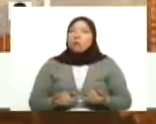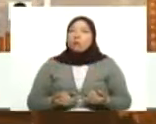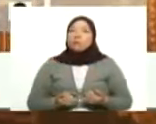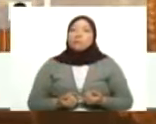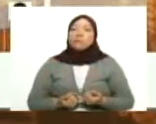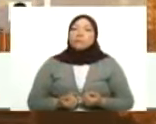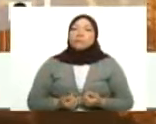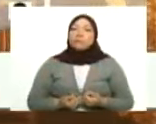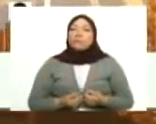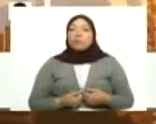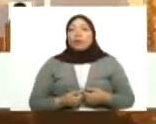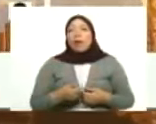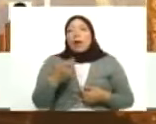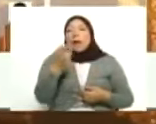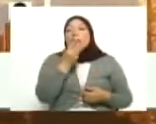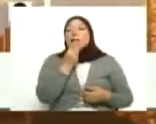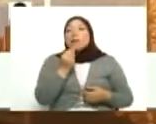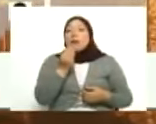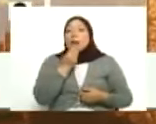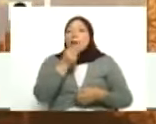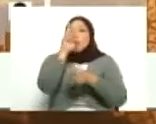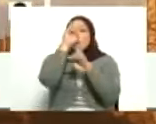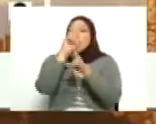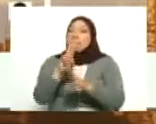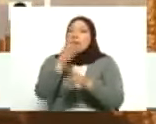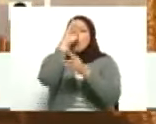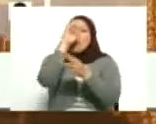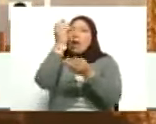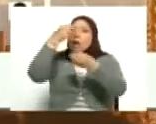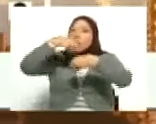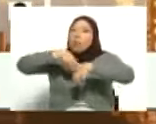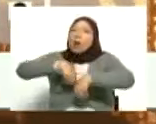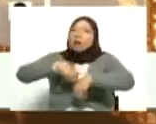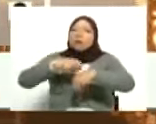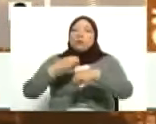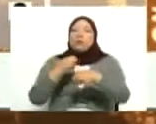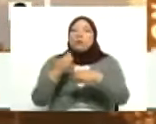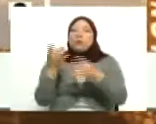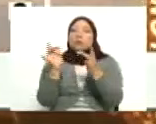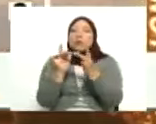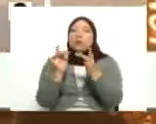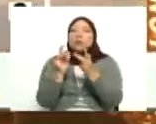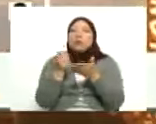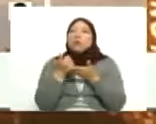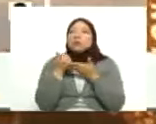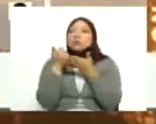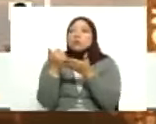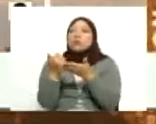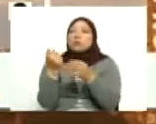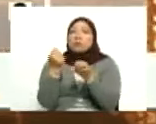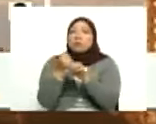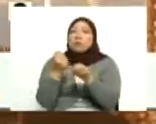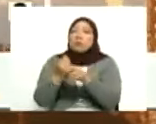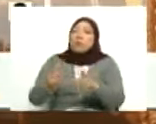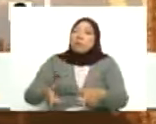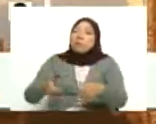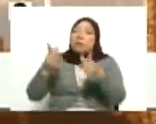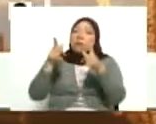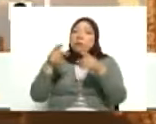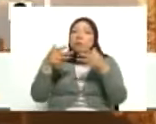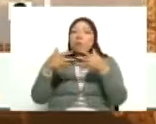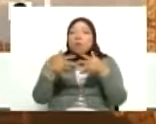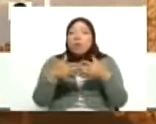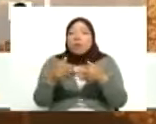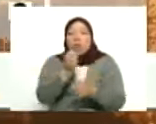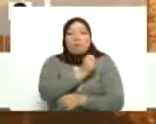Palestina tiene que respetar esos acuerdos, tiene que respetar la legalidad internacional y tiene que permitir que el Estado de